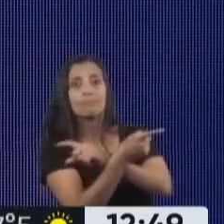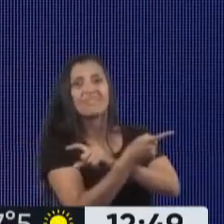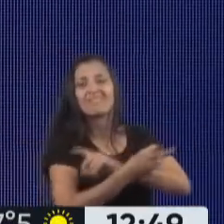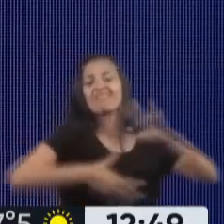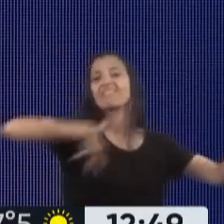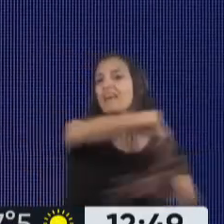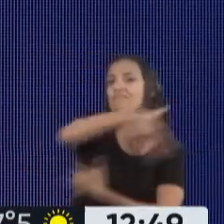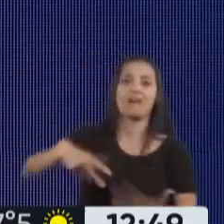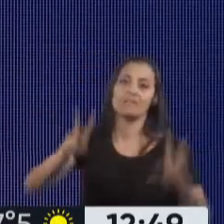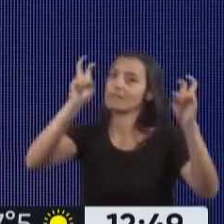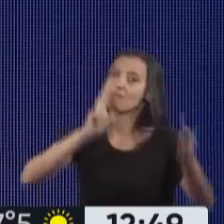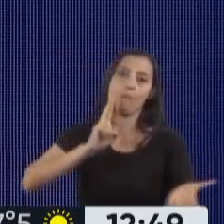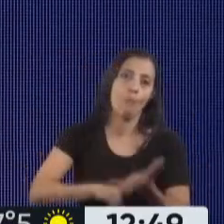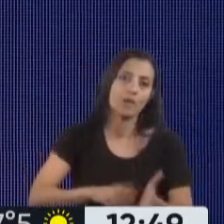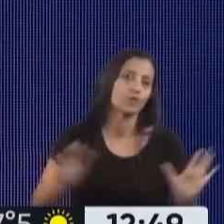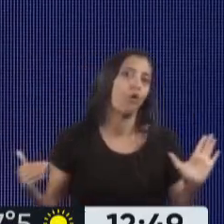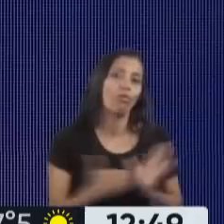desmadre fiscal directamente.